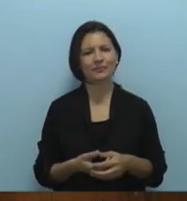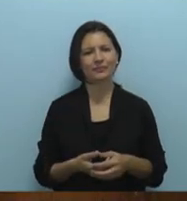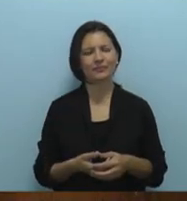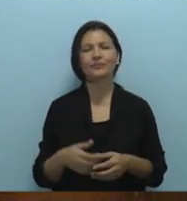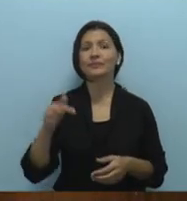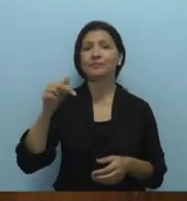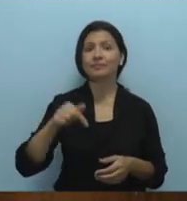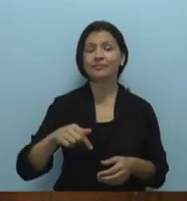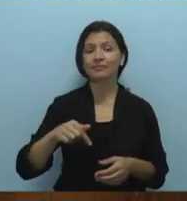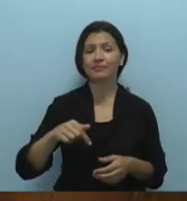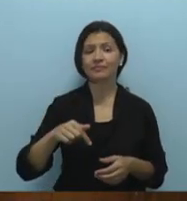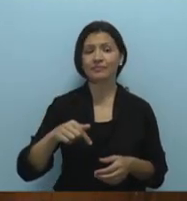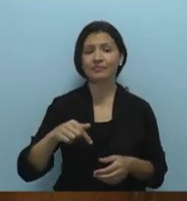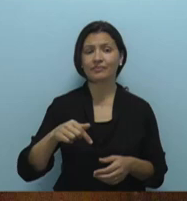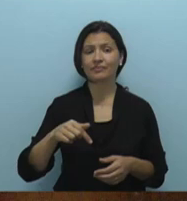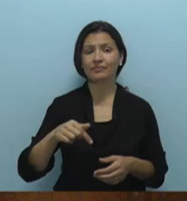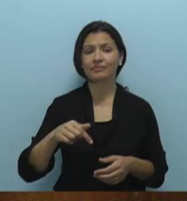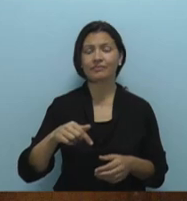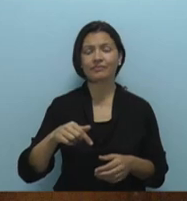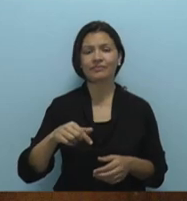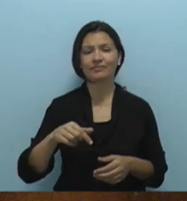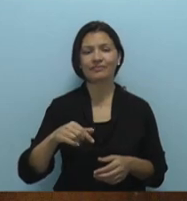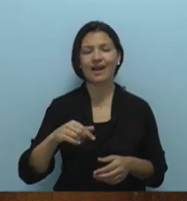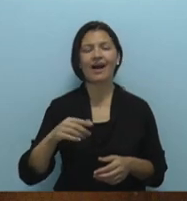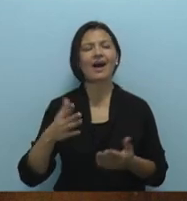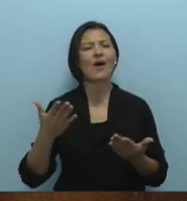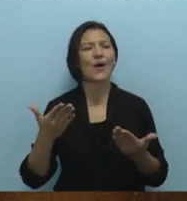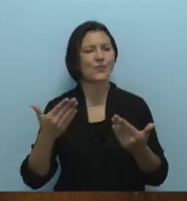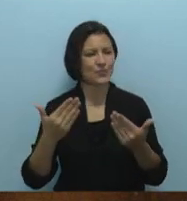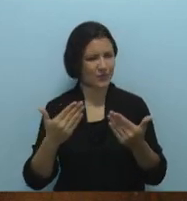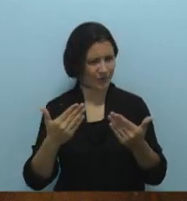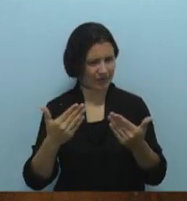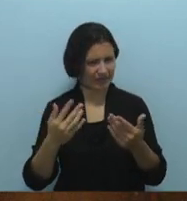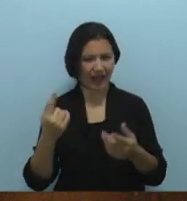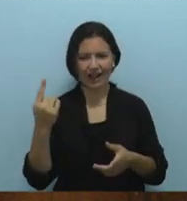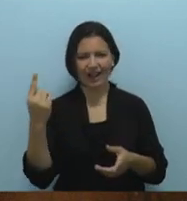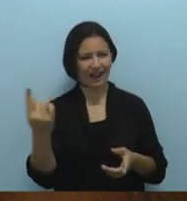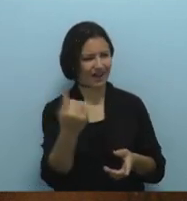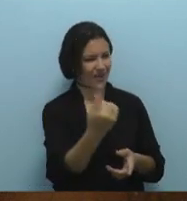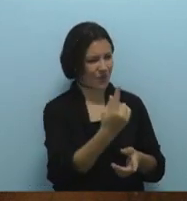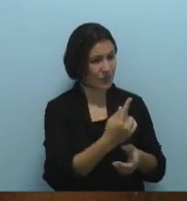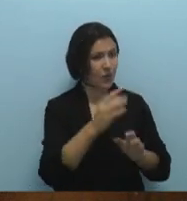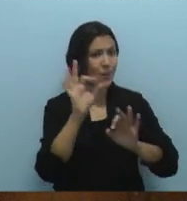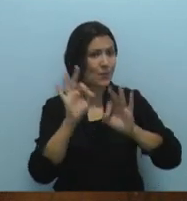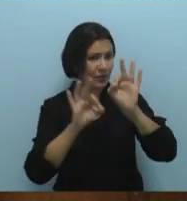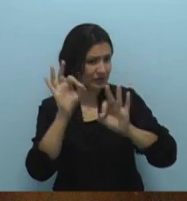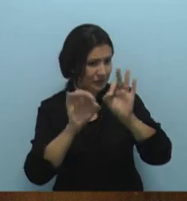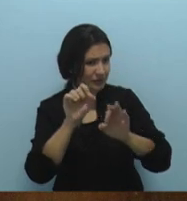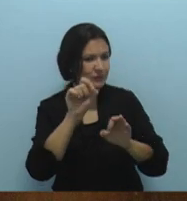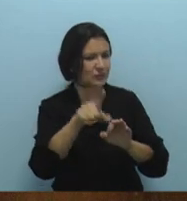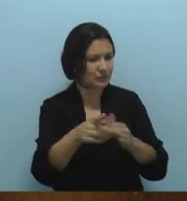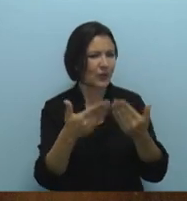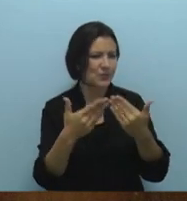Señoras diputadas, señores diputados, ahora sí, a efectos de dar ingreso a los proyectos, que no se tratarán